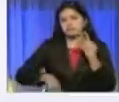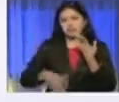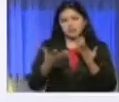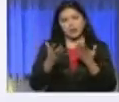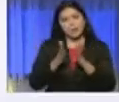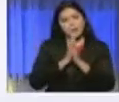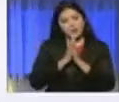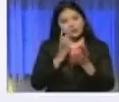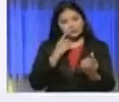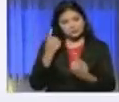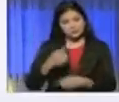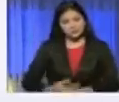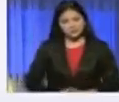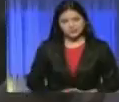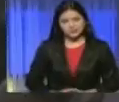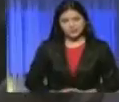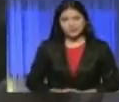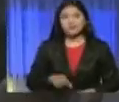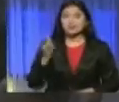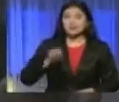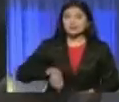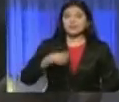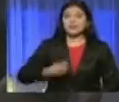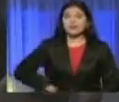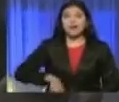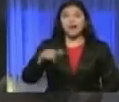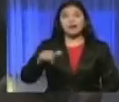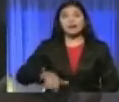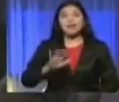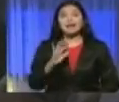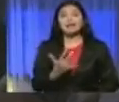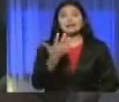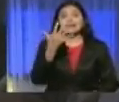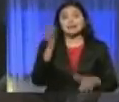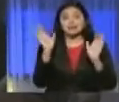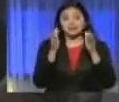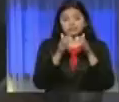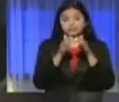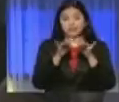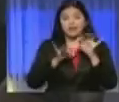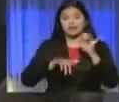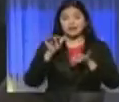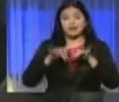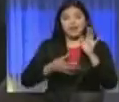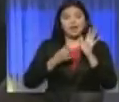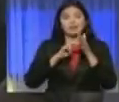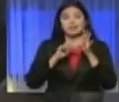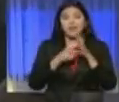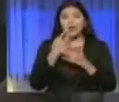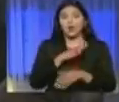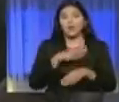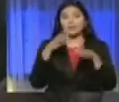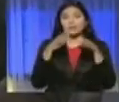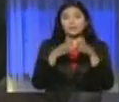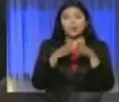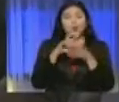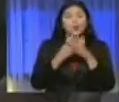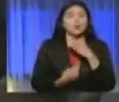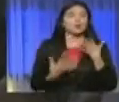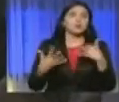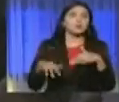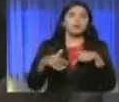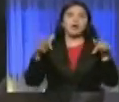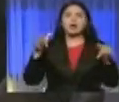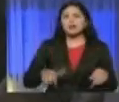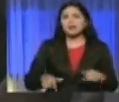favor. Sí, presidente, en efecto efectuamos la quinta secretaría de la técnica de la Comisión Mixta de Alto Nivel.